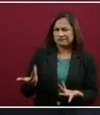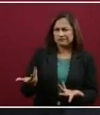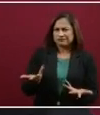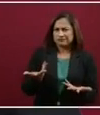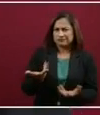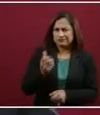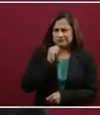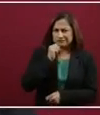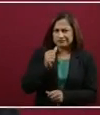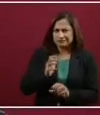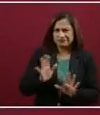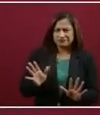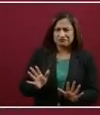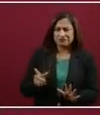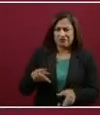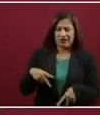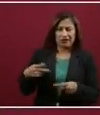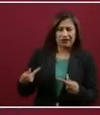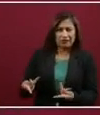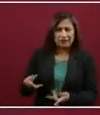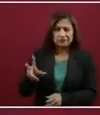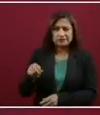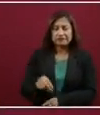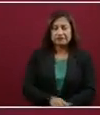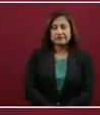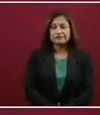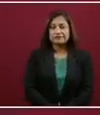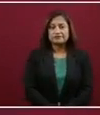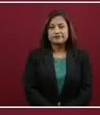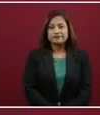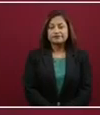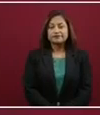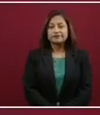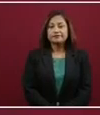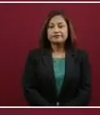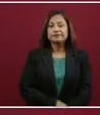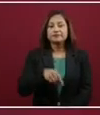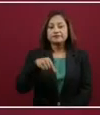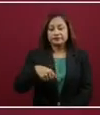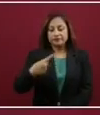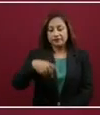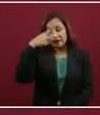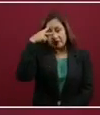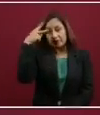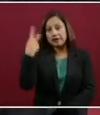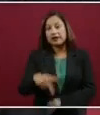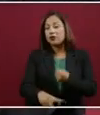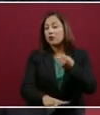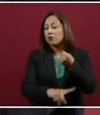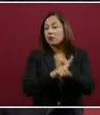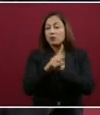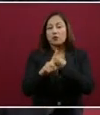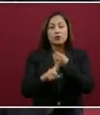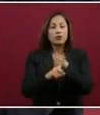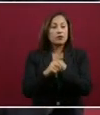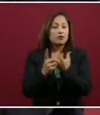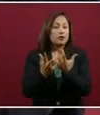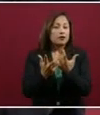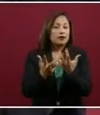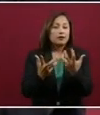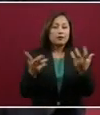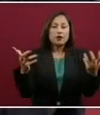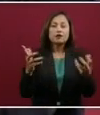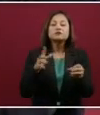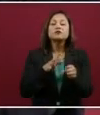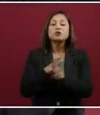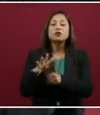El principal problema de México es la corrupción. Ayer recibí